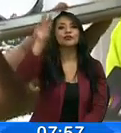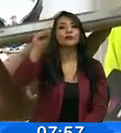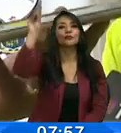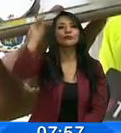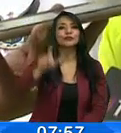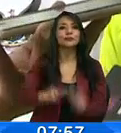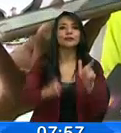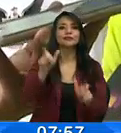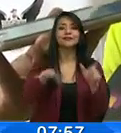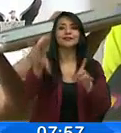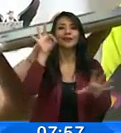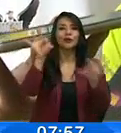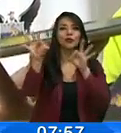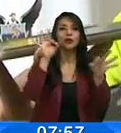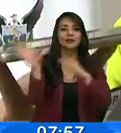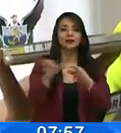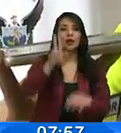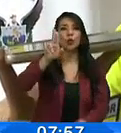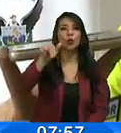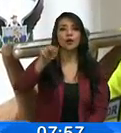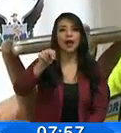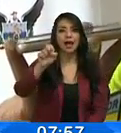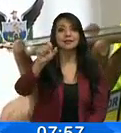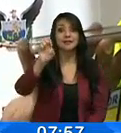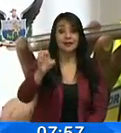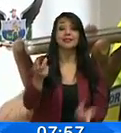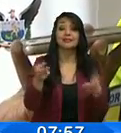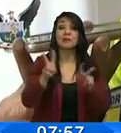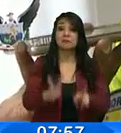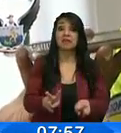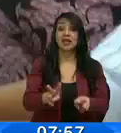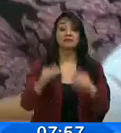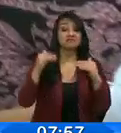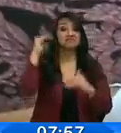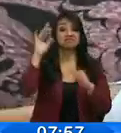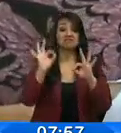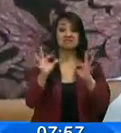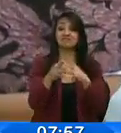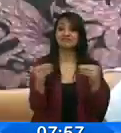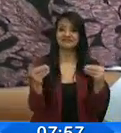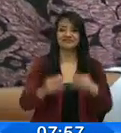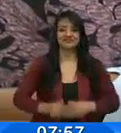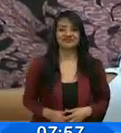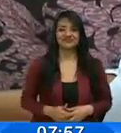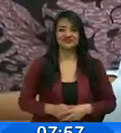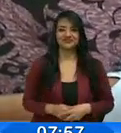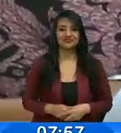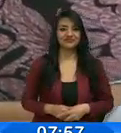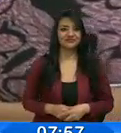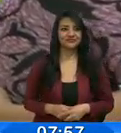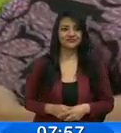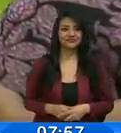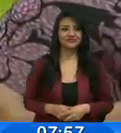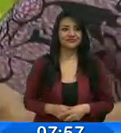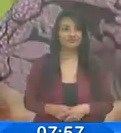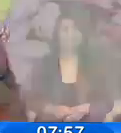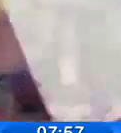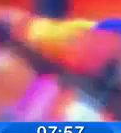94.5%. Y la UNACE también se maneja con un porcentaje bastante alto. En Quito informó Andrea Orbe.